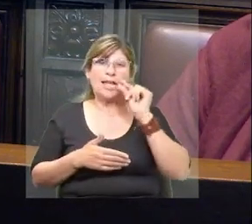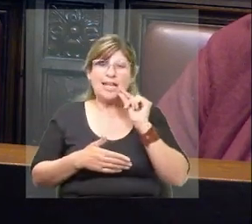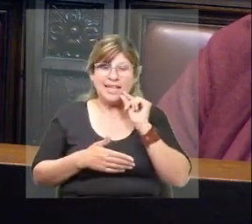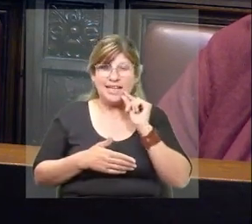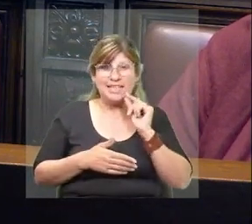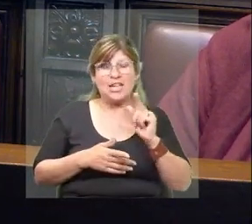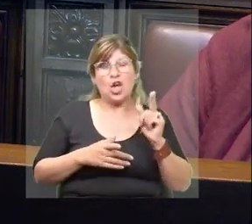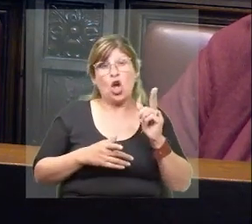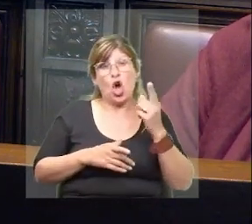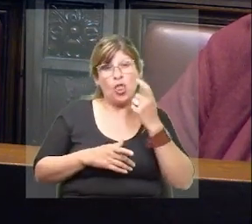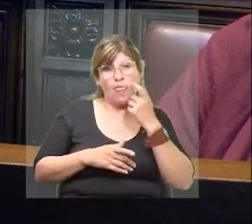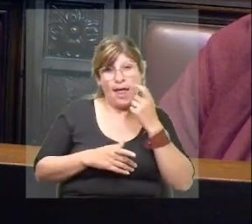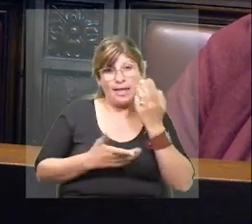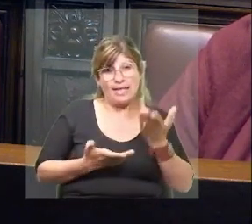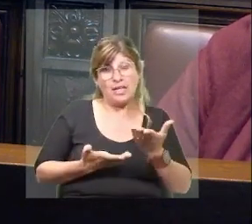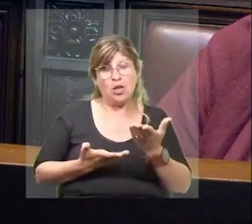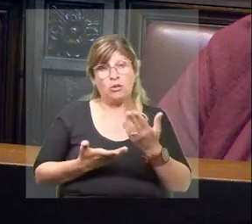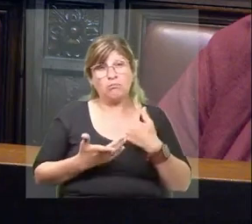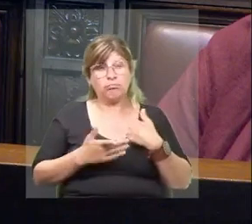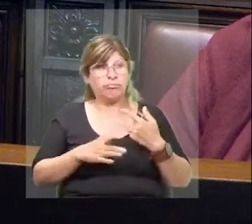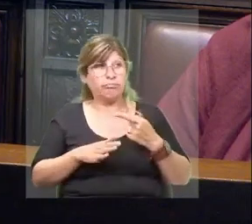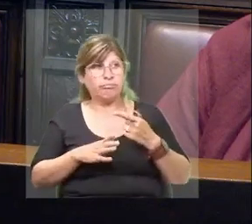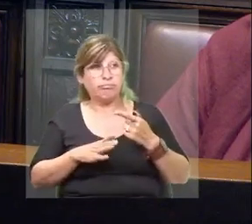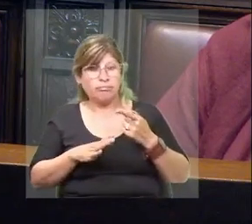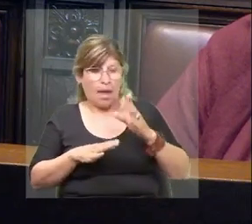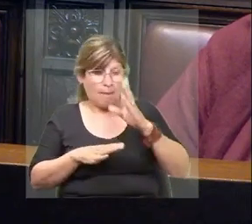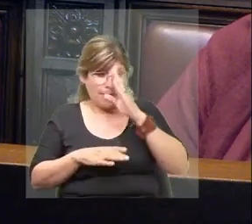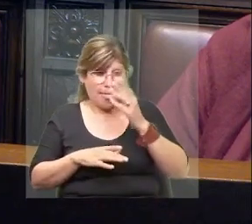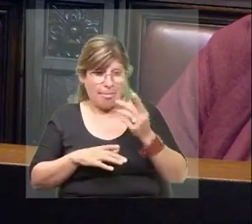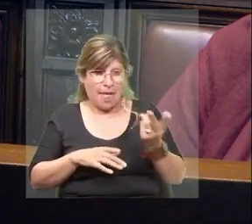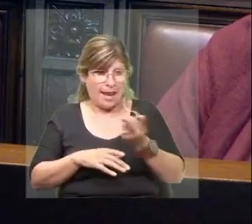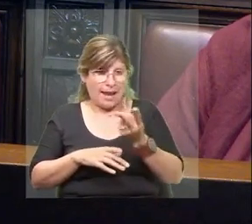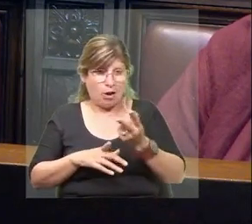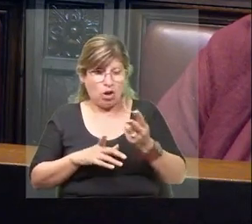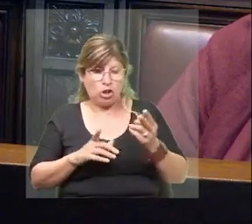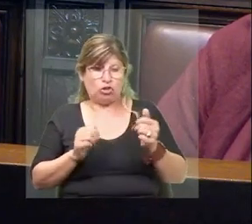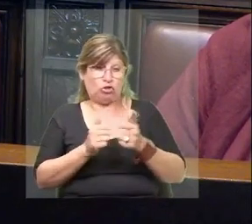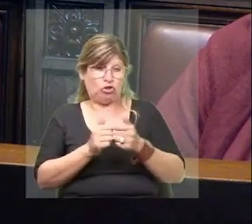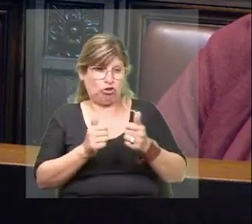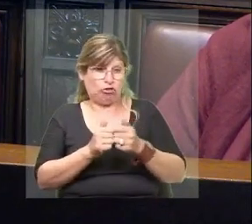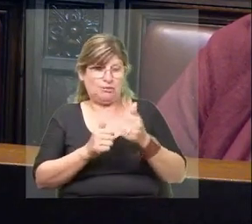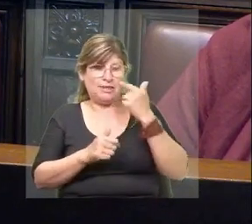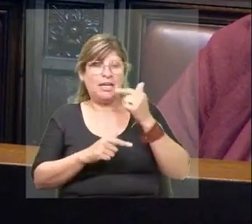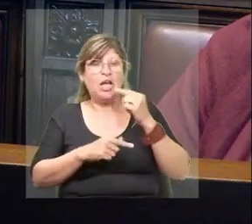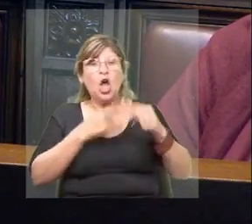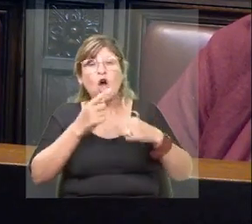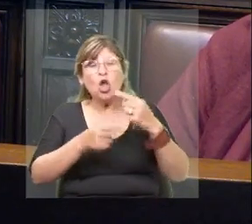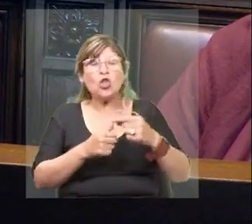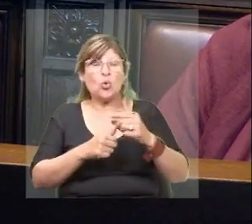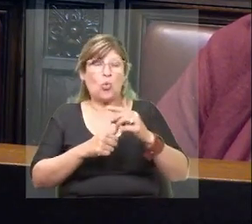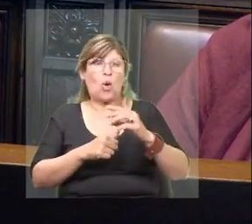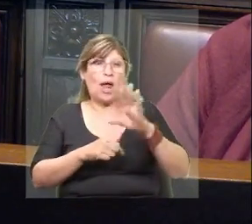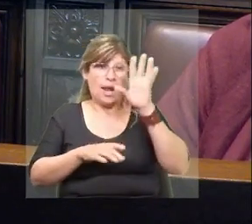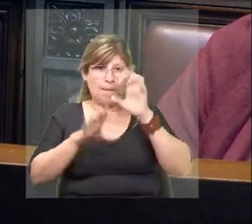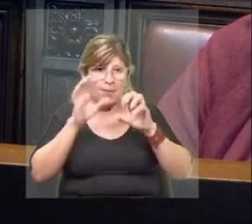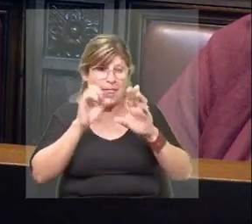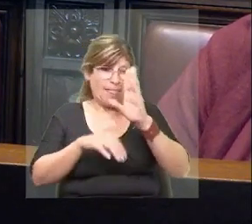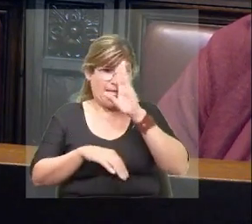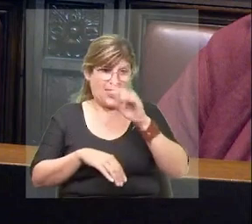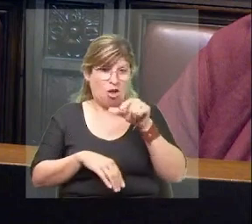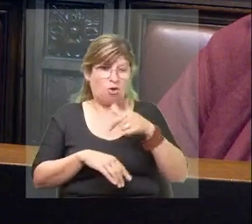con Danilo, formarme al lado de ellos, aprender y seguir aprendiendo y